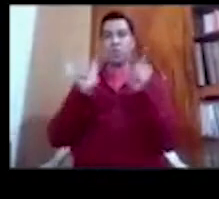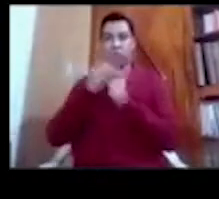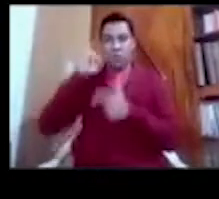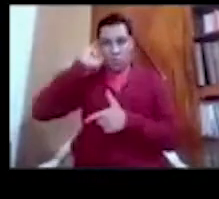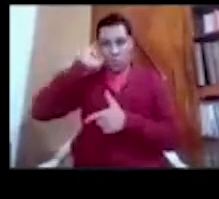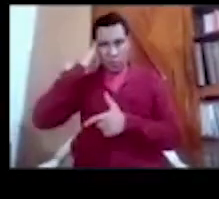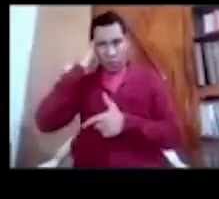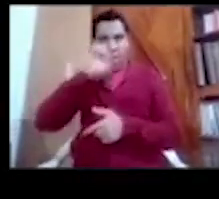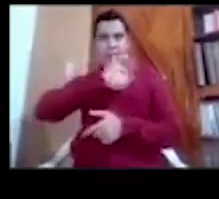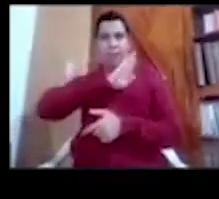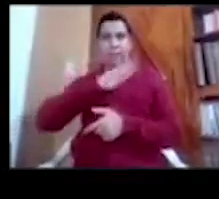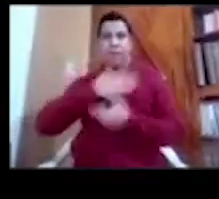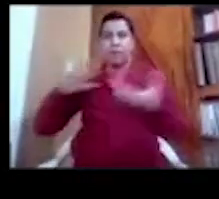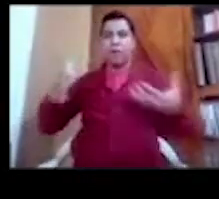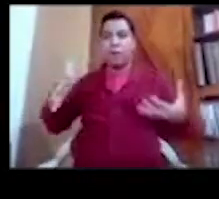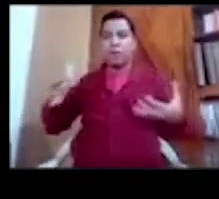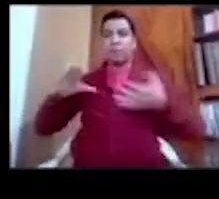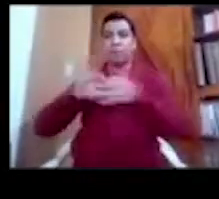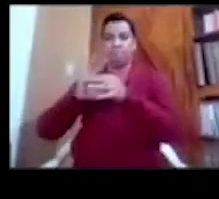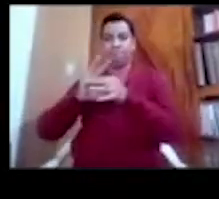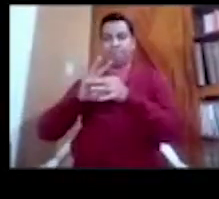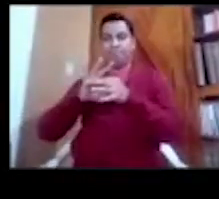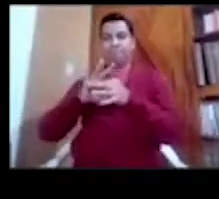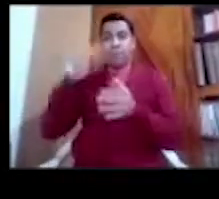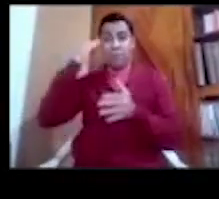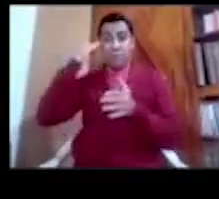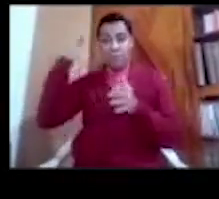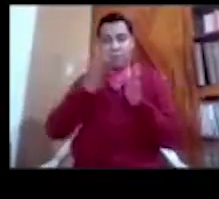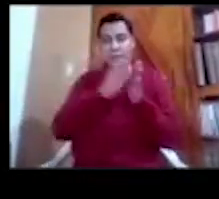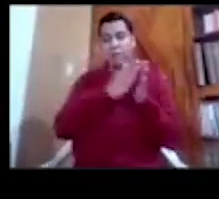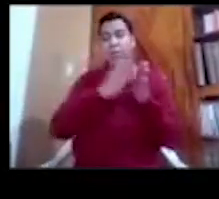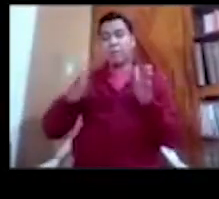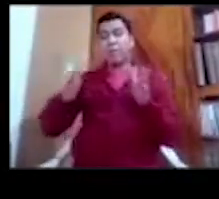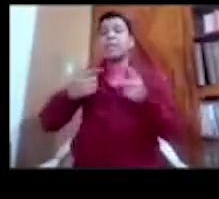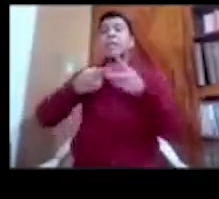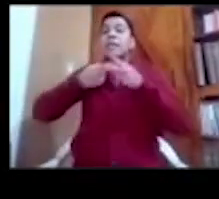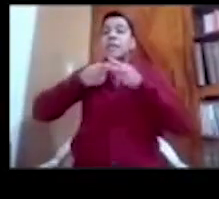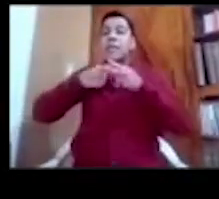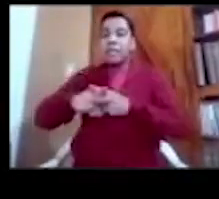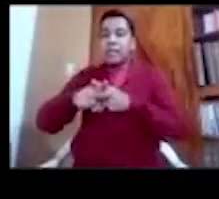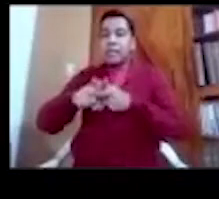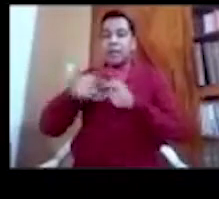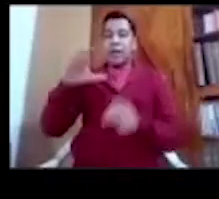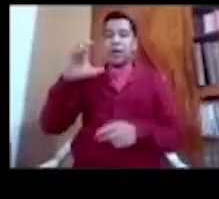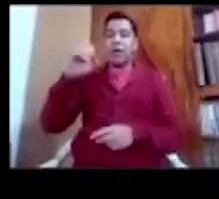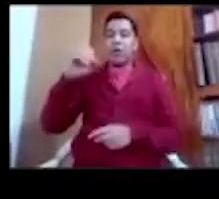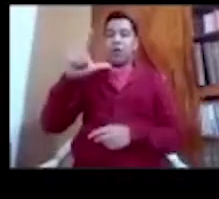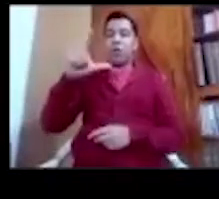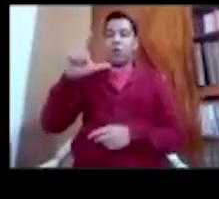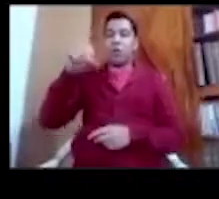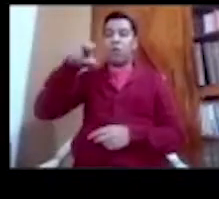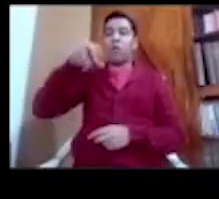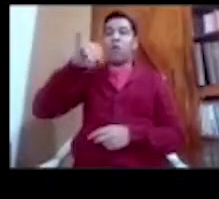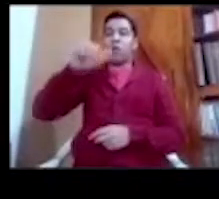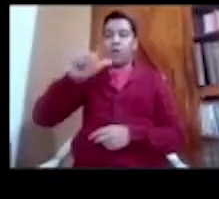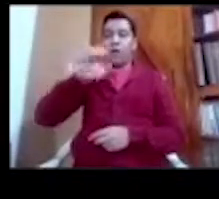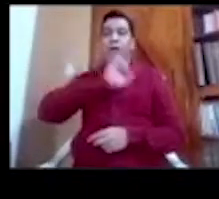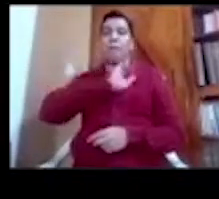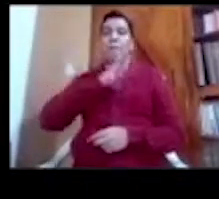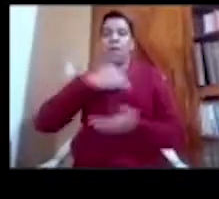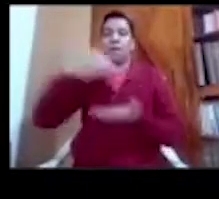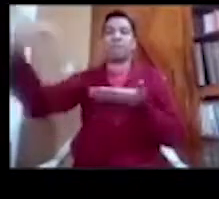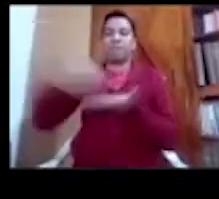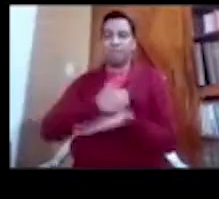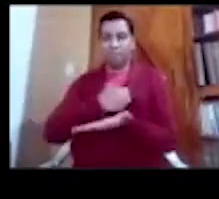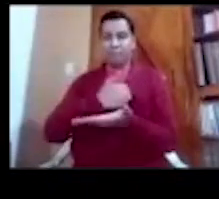periodo del posclásico y que empieza la era colonial. Digamos que de esto estamos hablando, de un periodo donde se